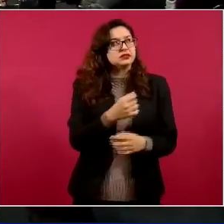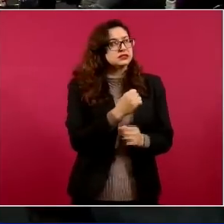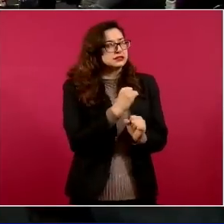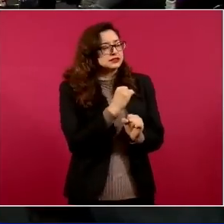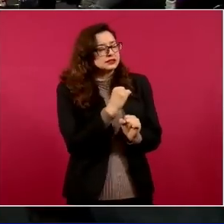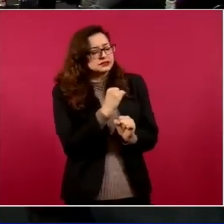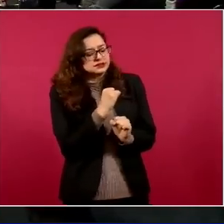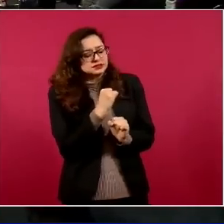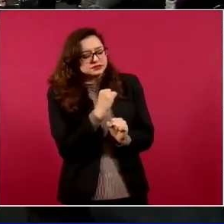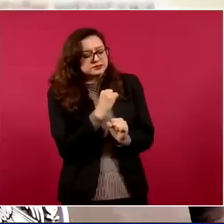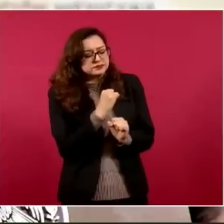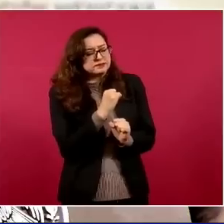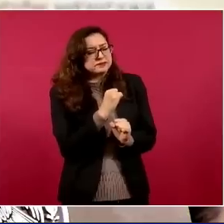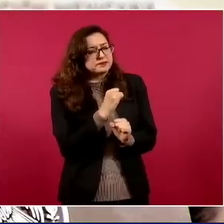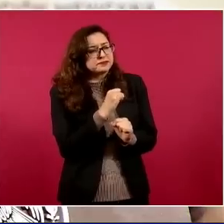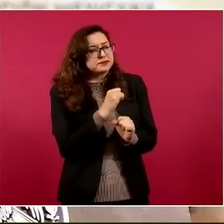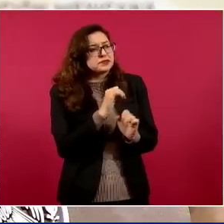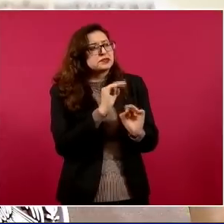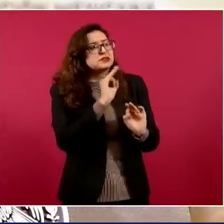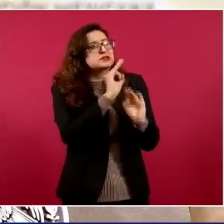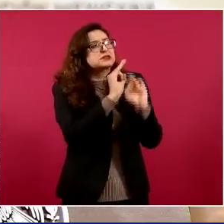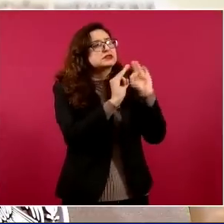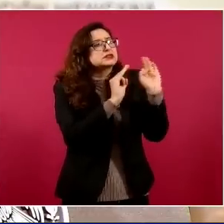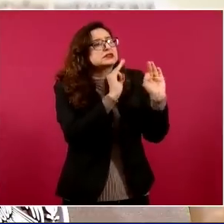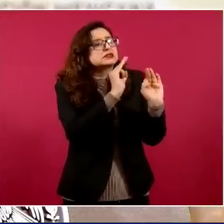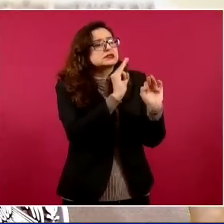Es una especie de